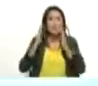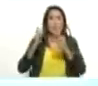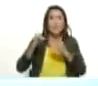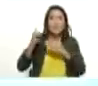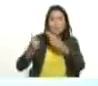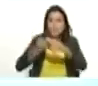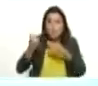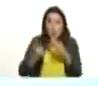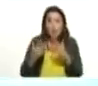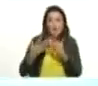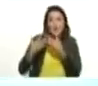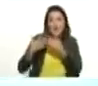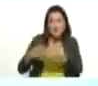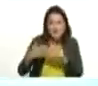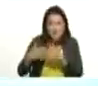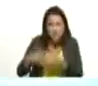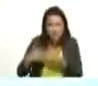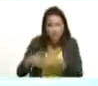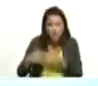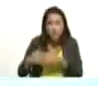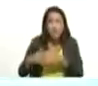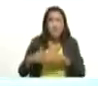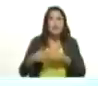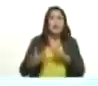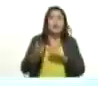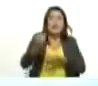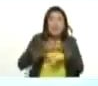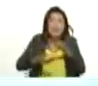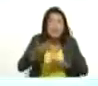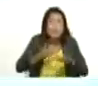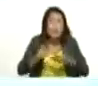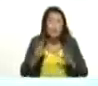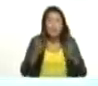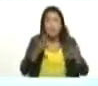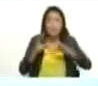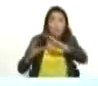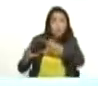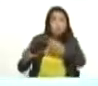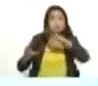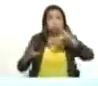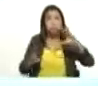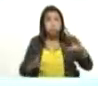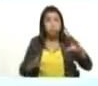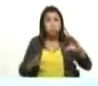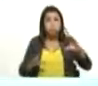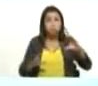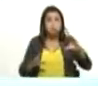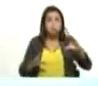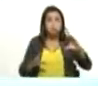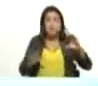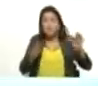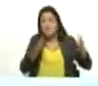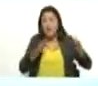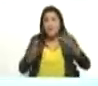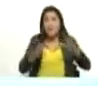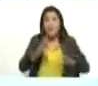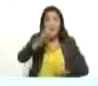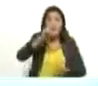toda la productividad, las utilidades, una empresa que entrega aproximadamente alrededor